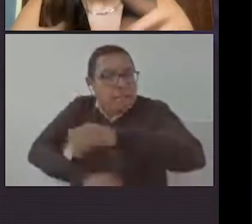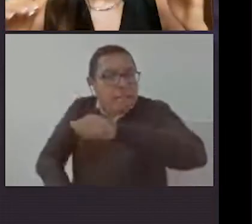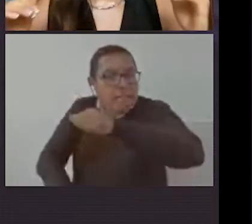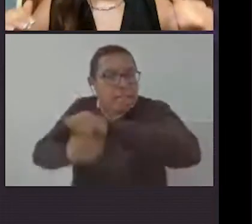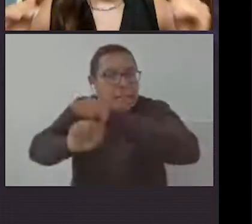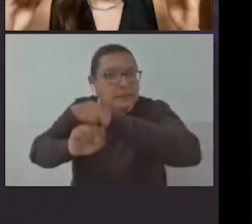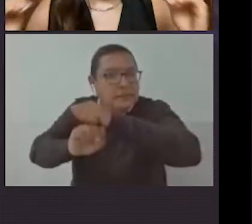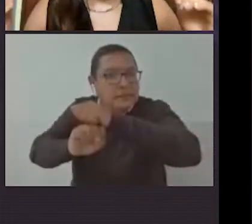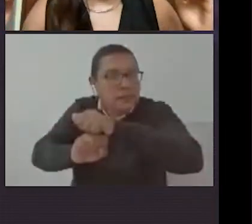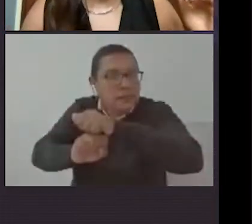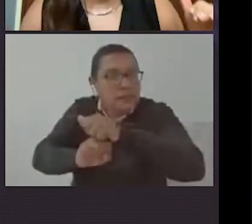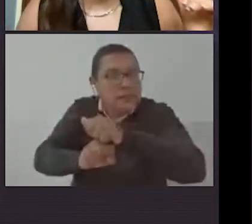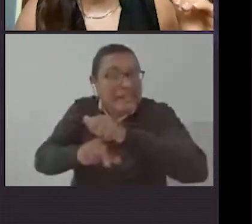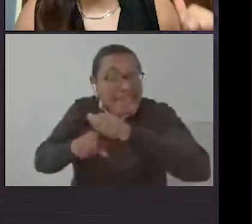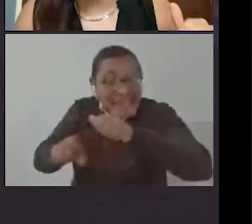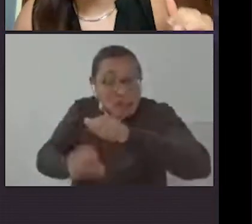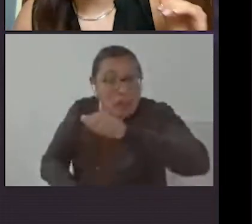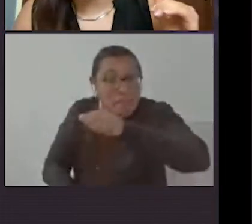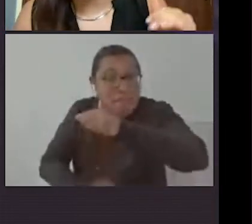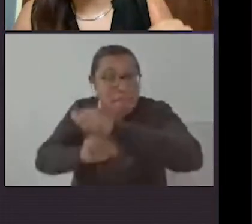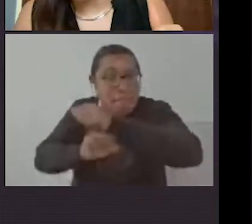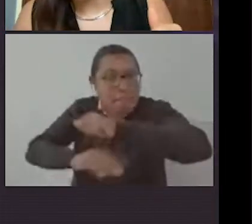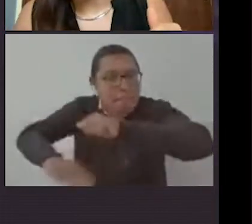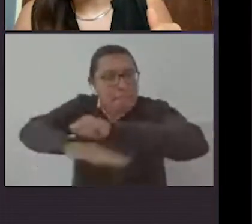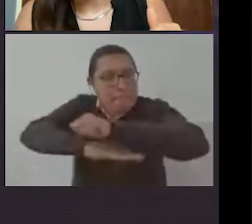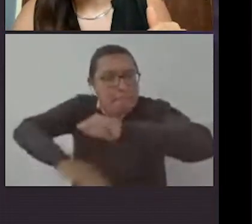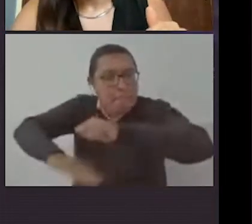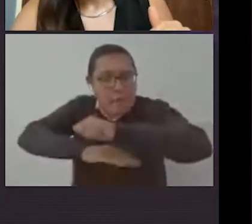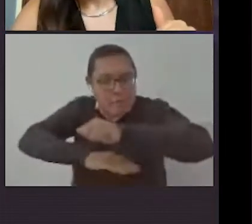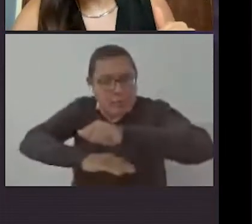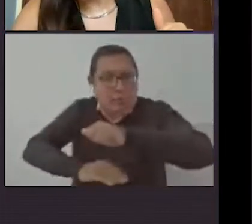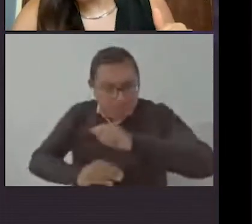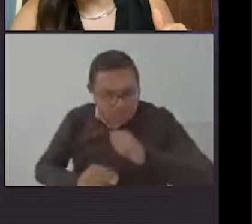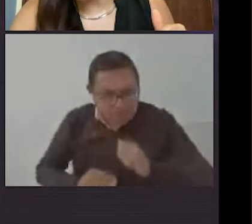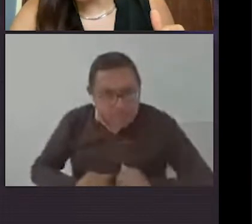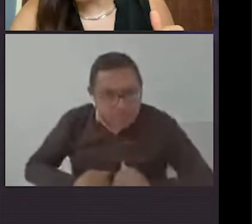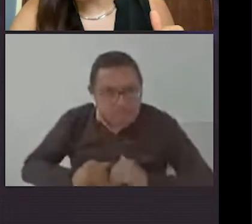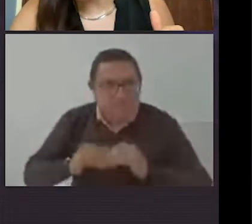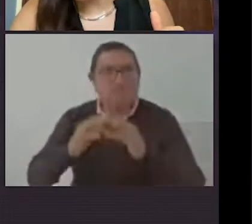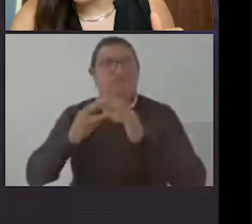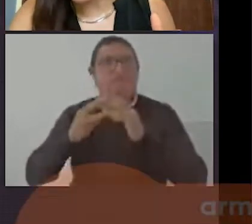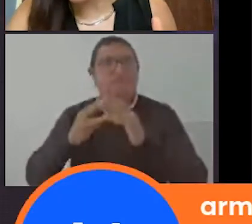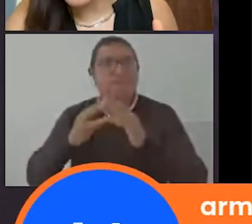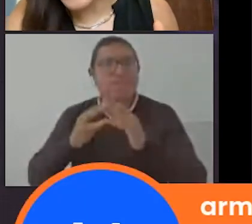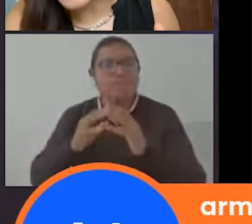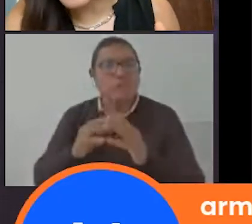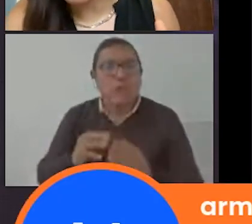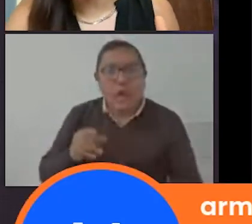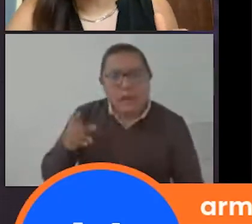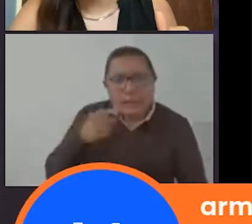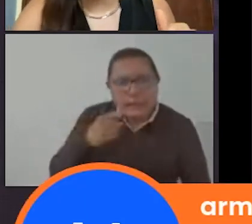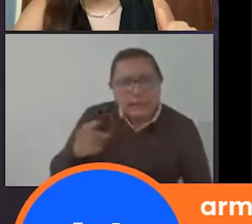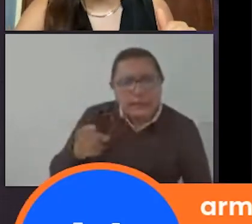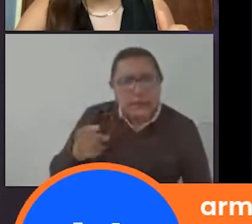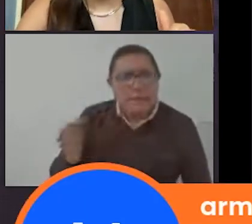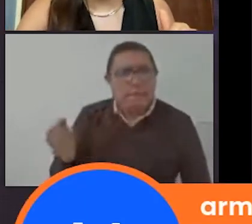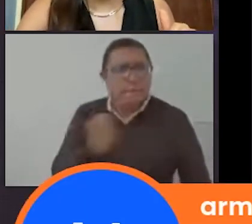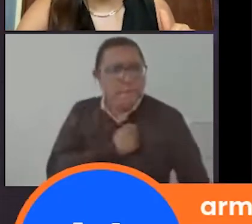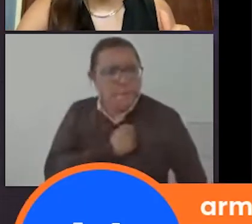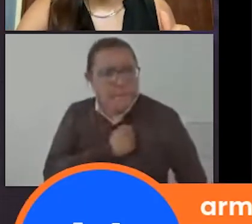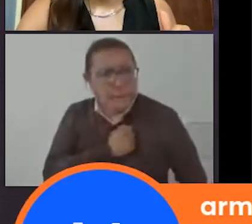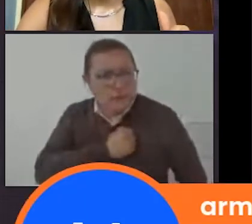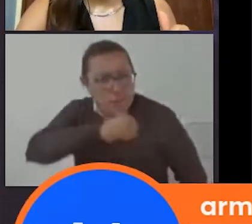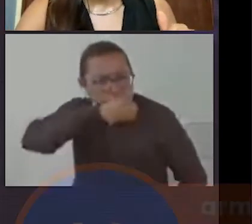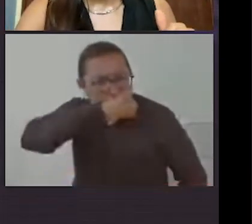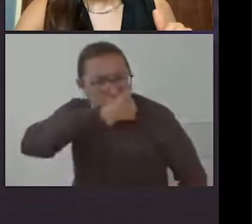base para que seamos perseverantes en todas las demás. Pasión y enfoque, dice Armando. Aileen, perseverancia,